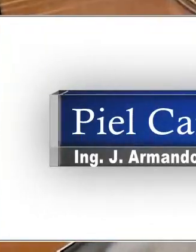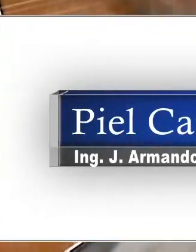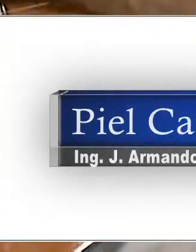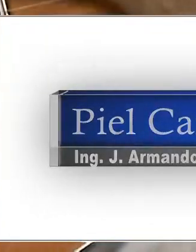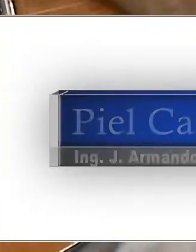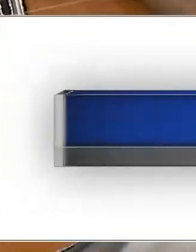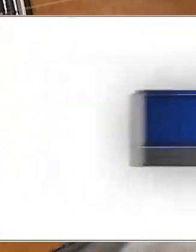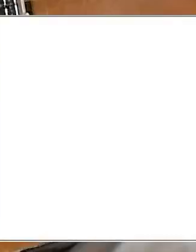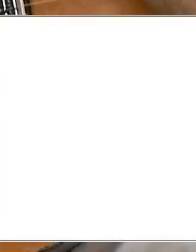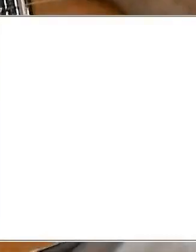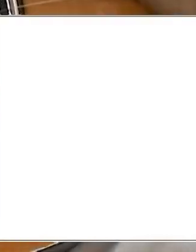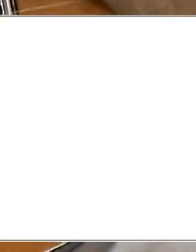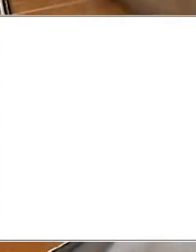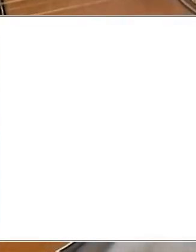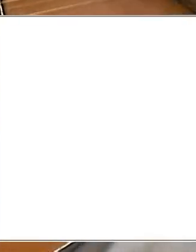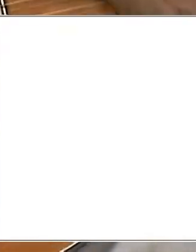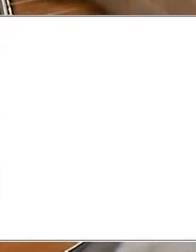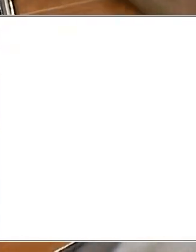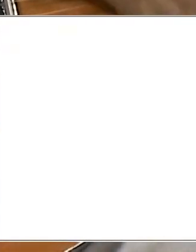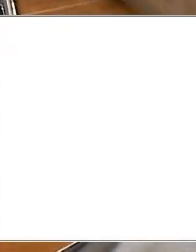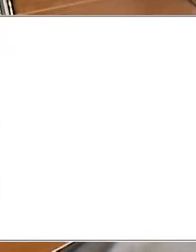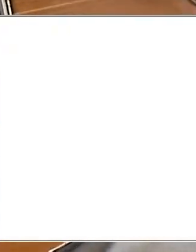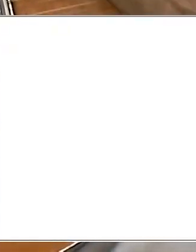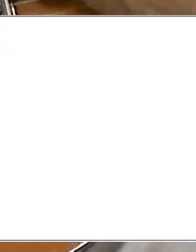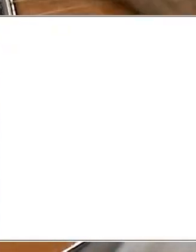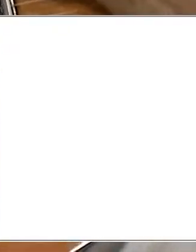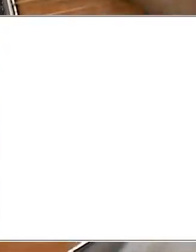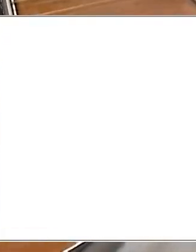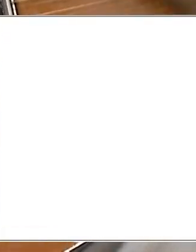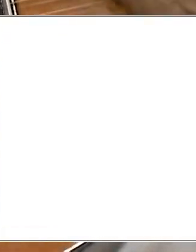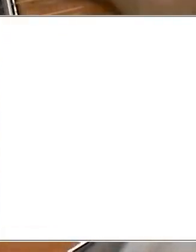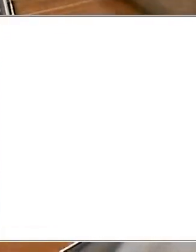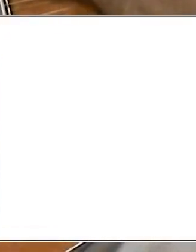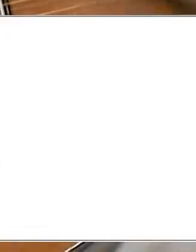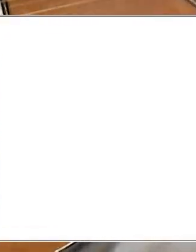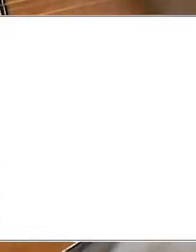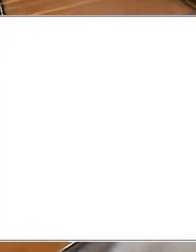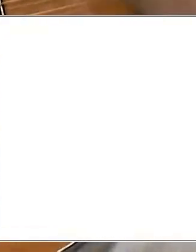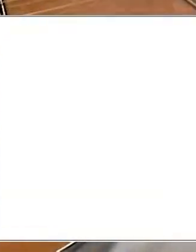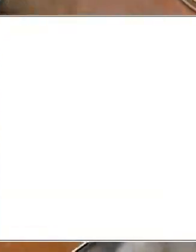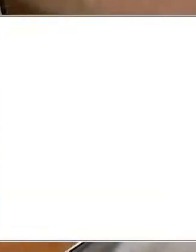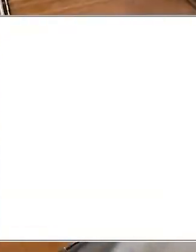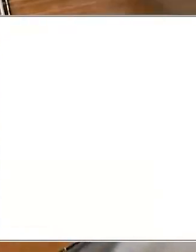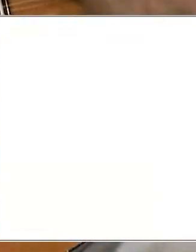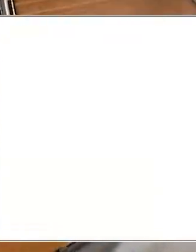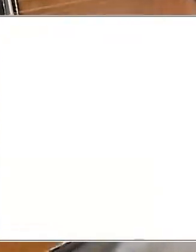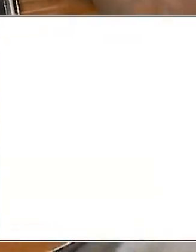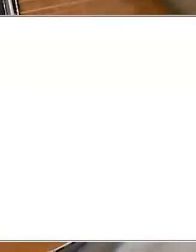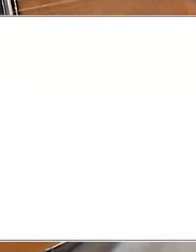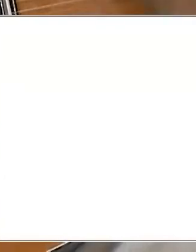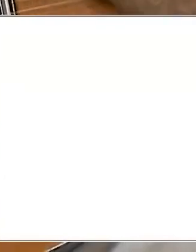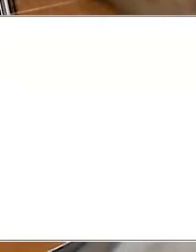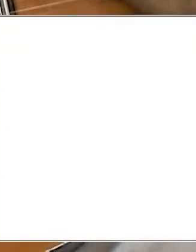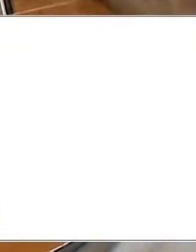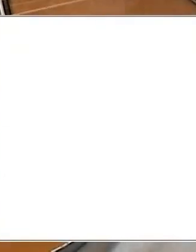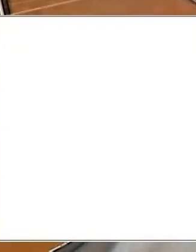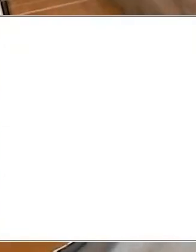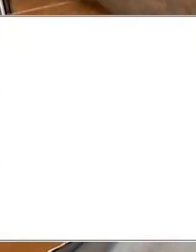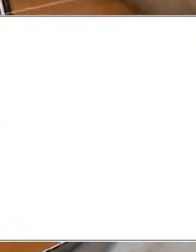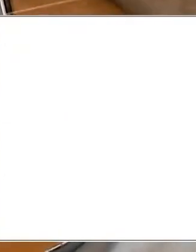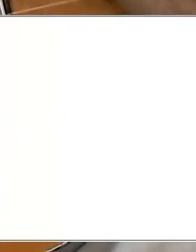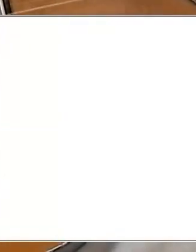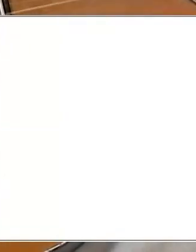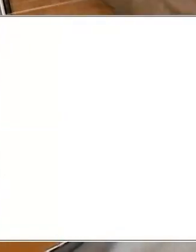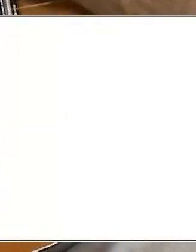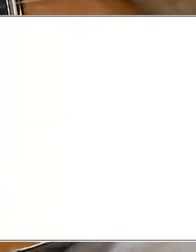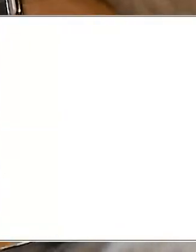tú y tú, y nadie más que solamente tú. Me importas tú y tú